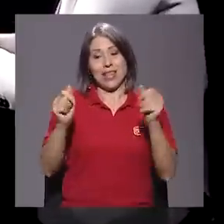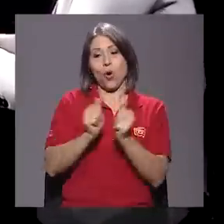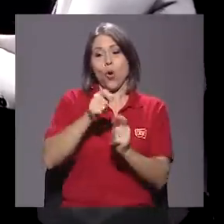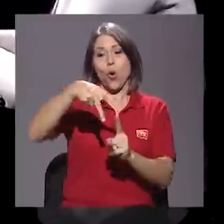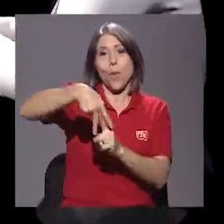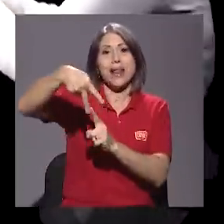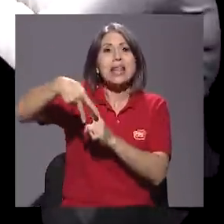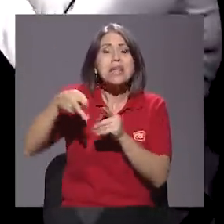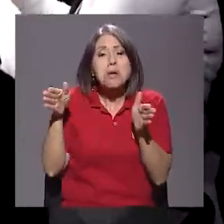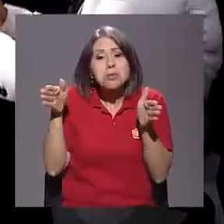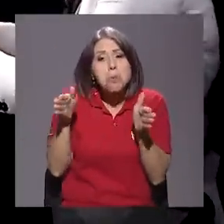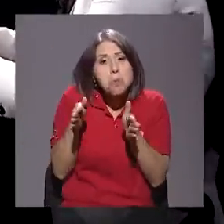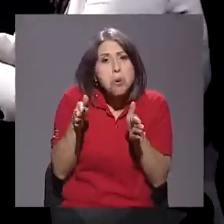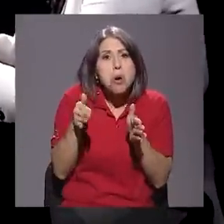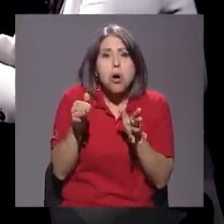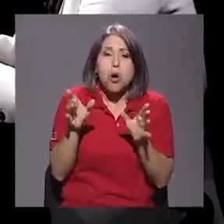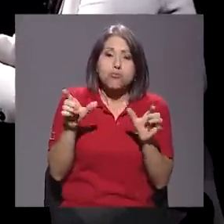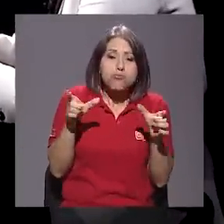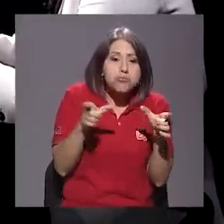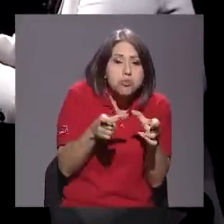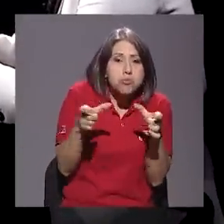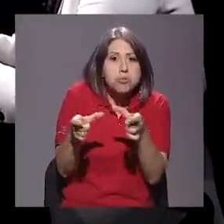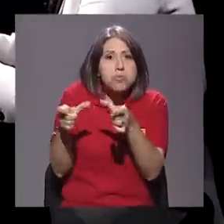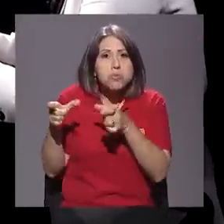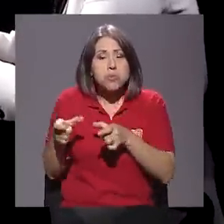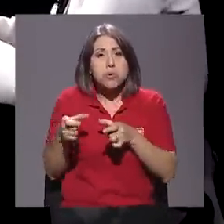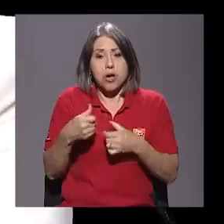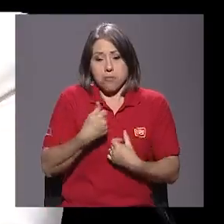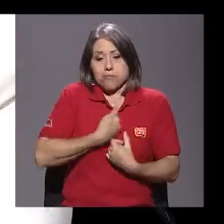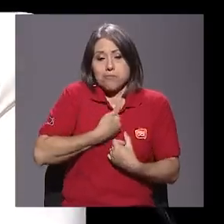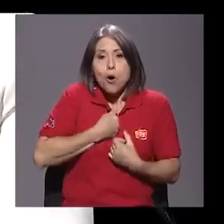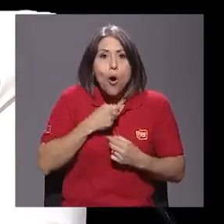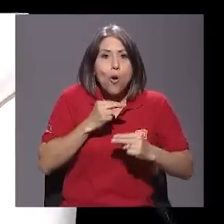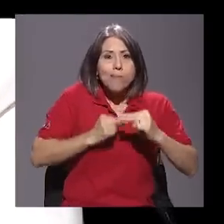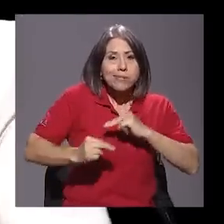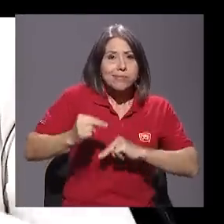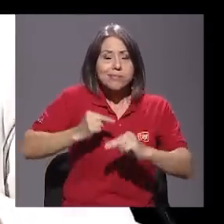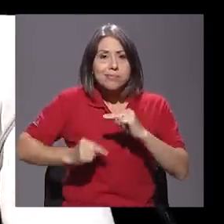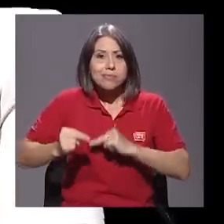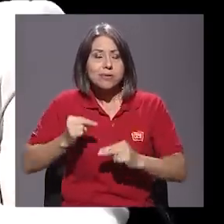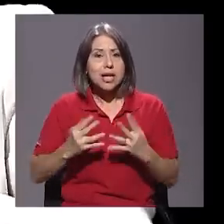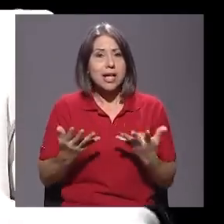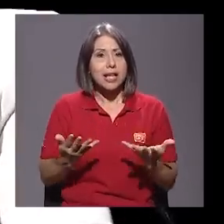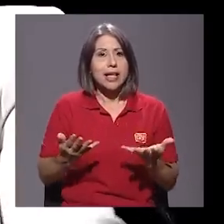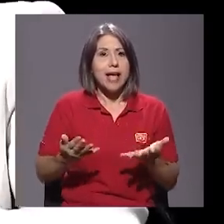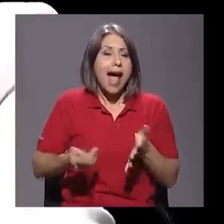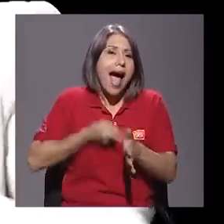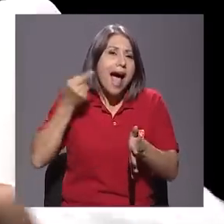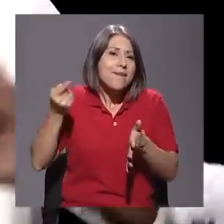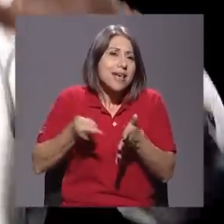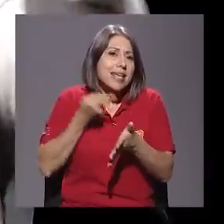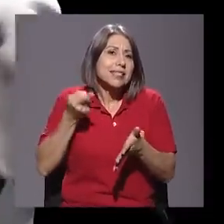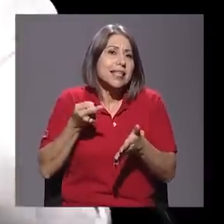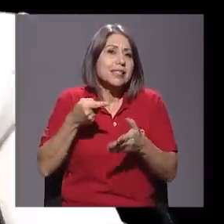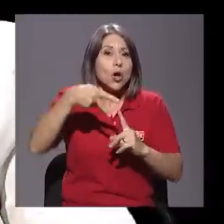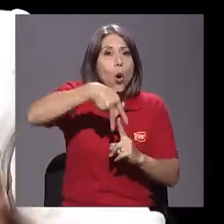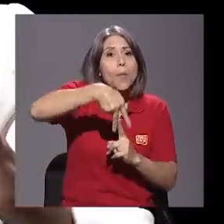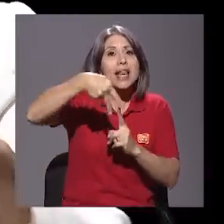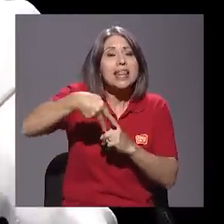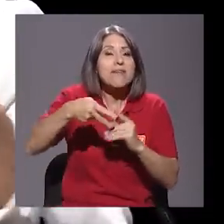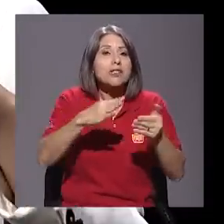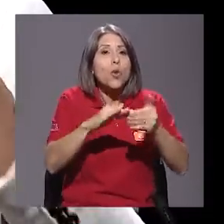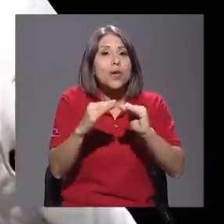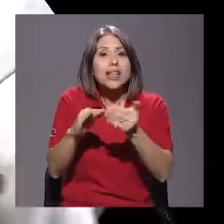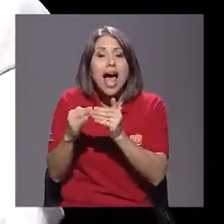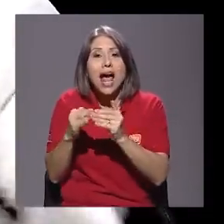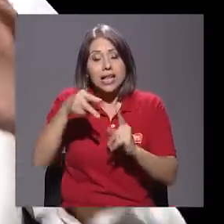cooperativas autogestionarias o cooperativas de un tamaño mucho más pequeño, incluso a veces, digamos, comunitarias